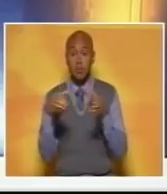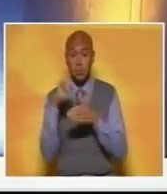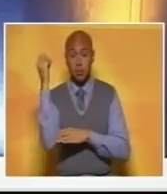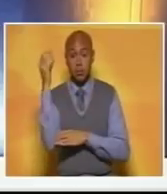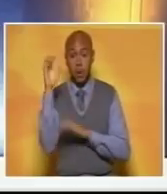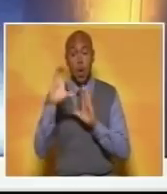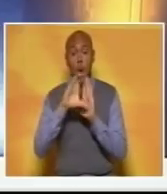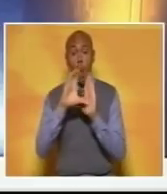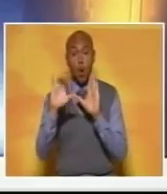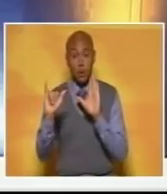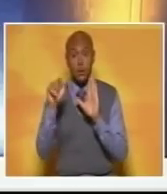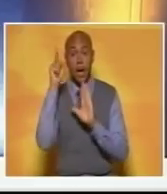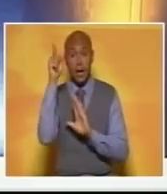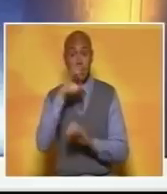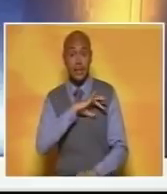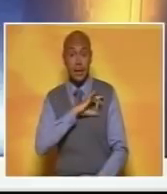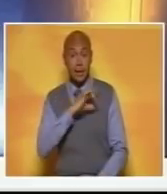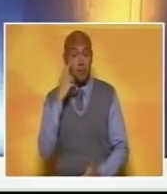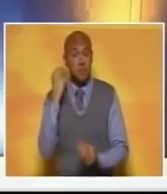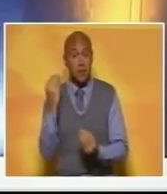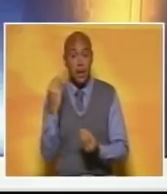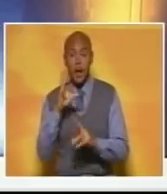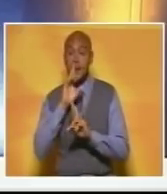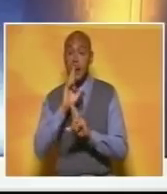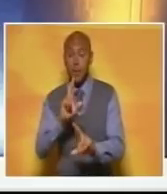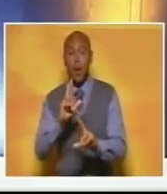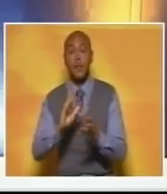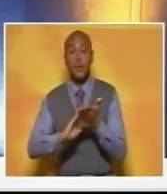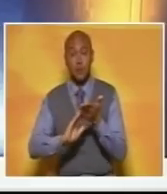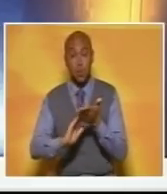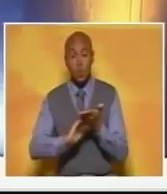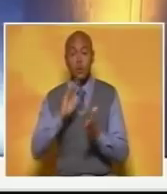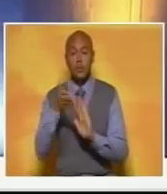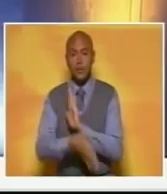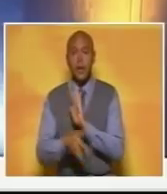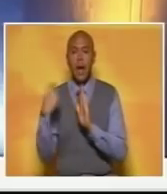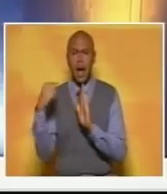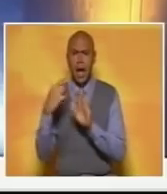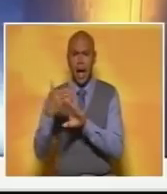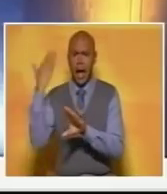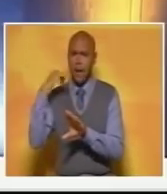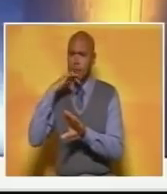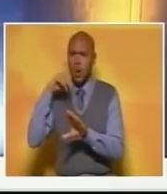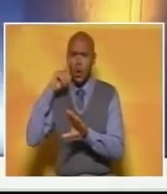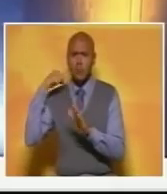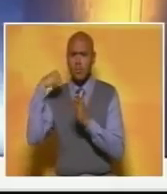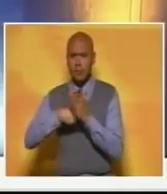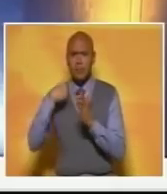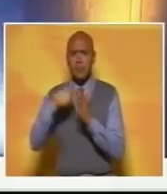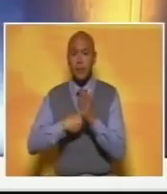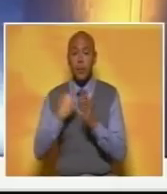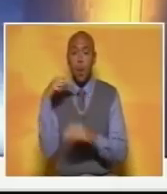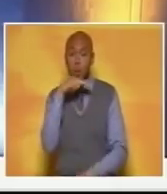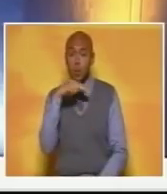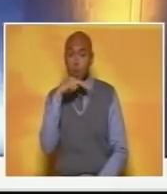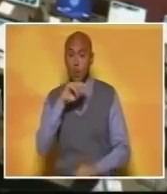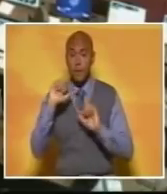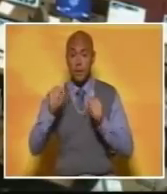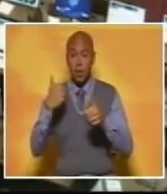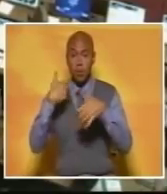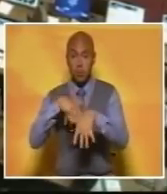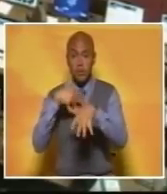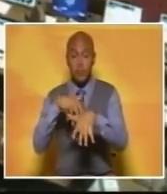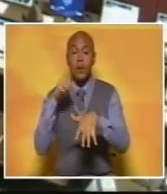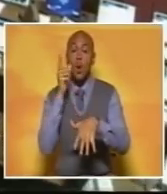amplia participación ciudadana, respondiendo así a una de las principales demandas tras el estallido social que se registra desde el pasado octubre. El